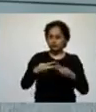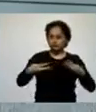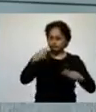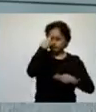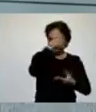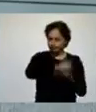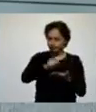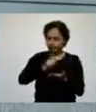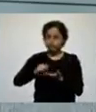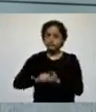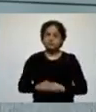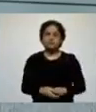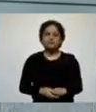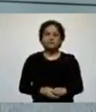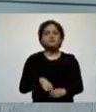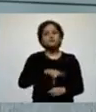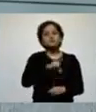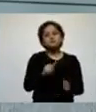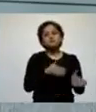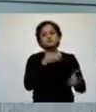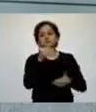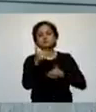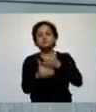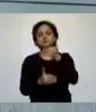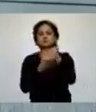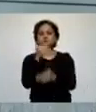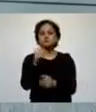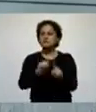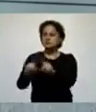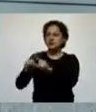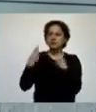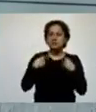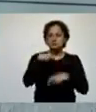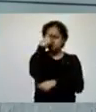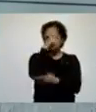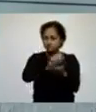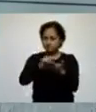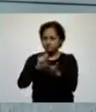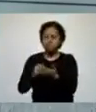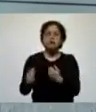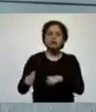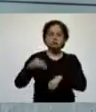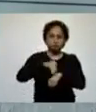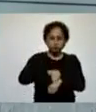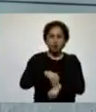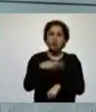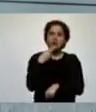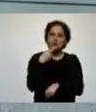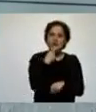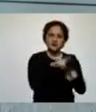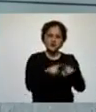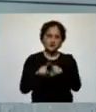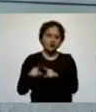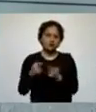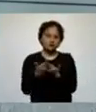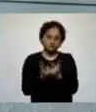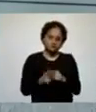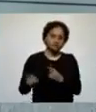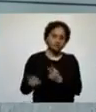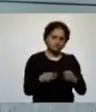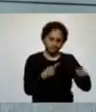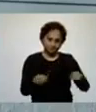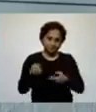ahí en adelante, los demás compositores empezaron a incluirlos en su repertorio, hasta que, por